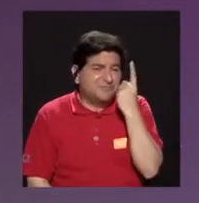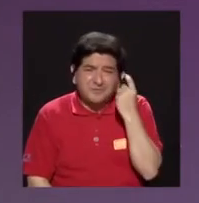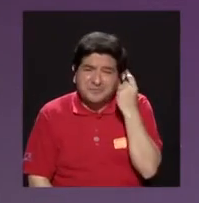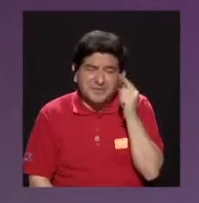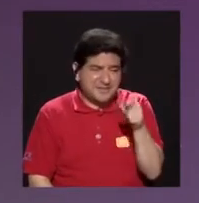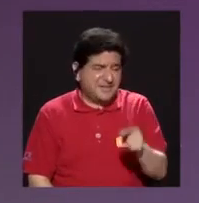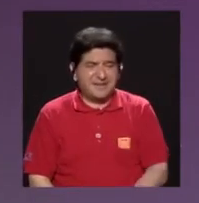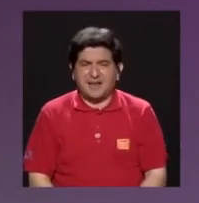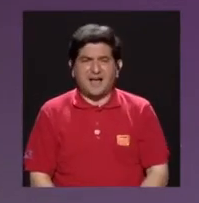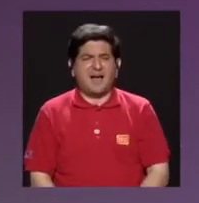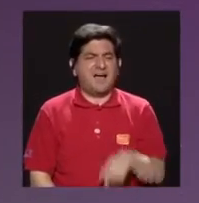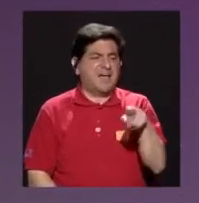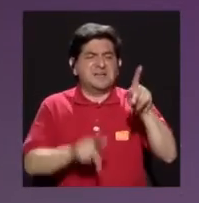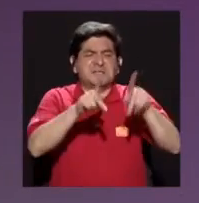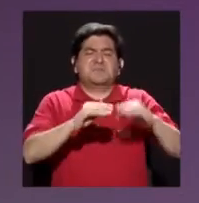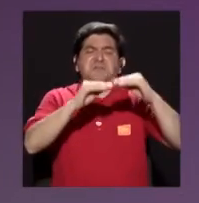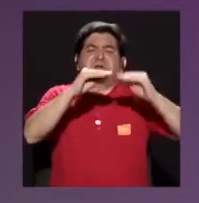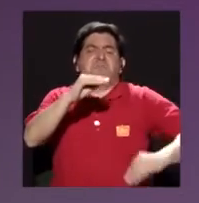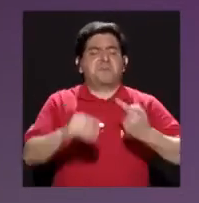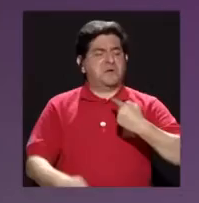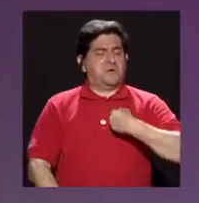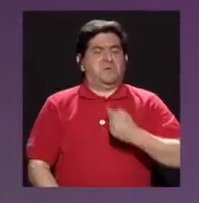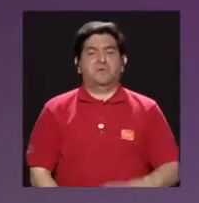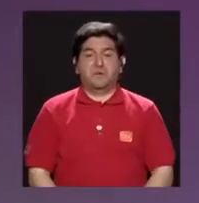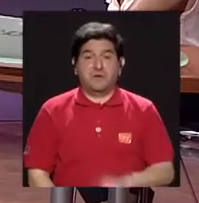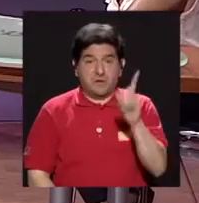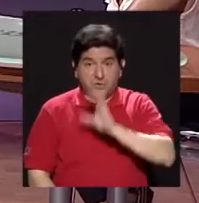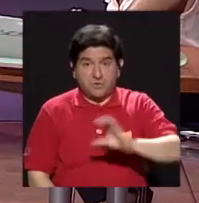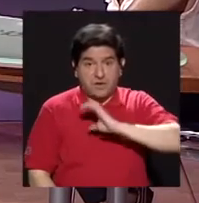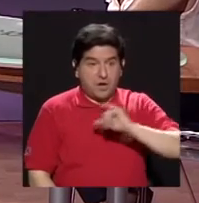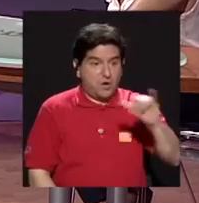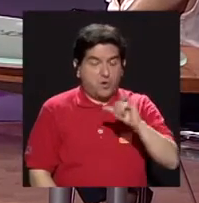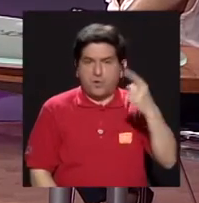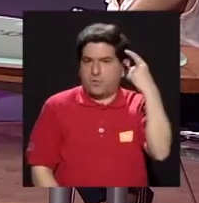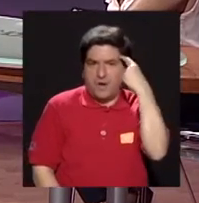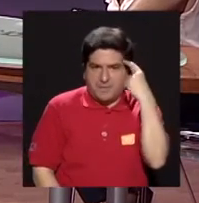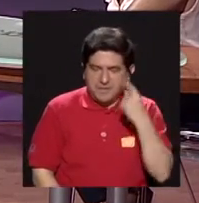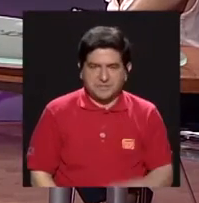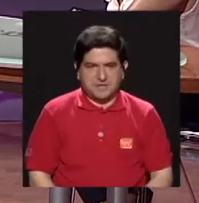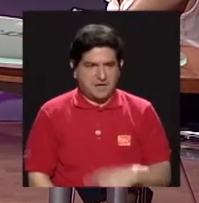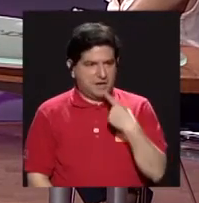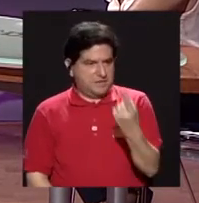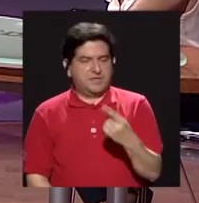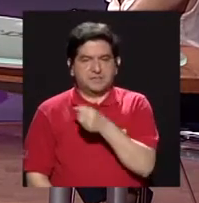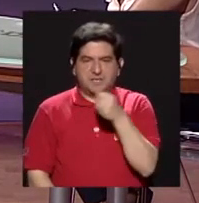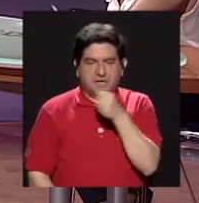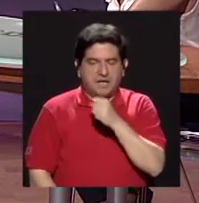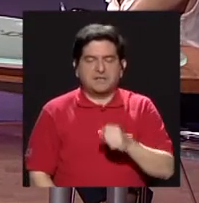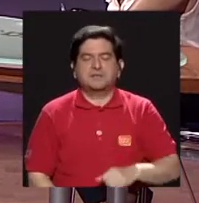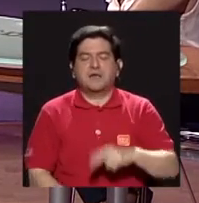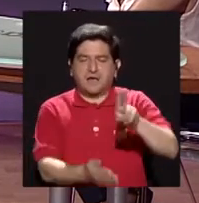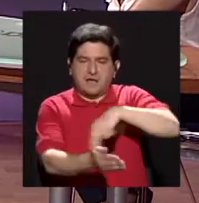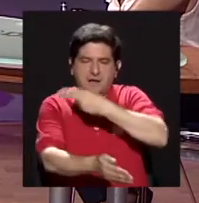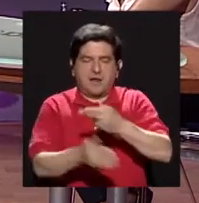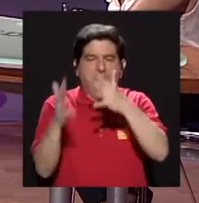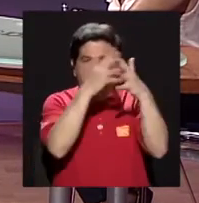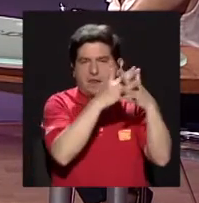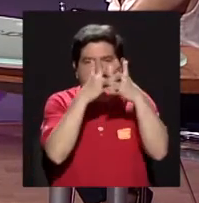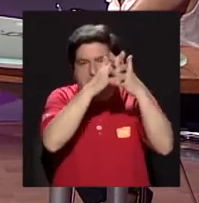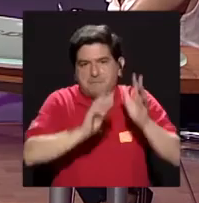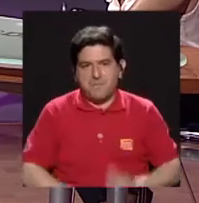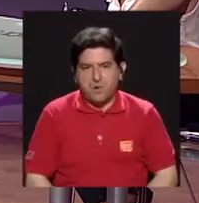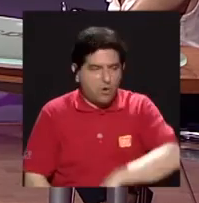son menos que nosotros. Entonces hay además una particularidad, porque no pasa lo mismo, por supuesto, si hubiesen dicho que cantemos el himno de Estados Unidos. O